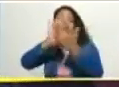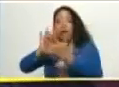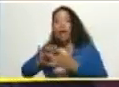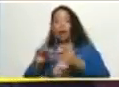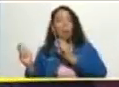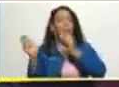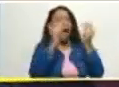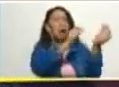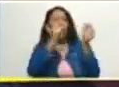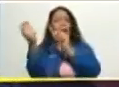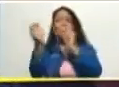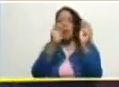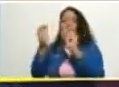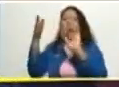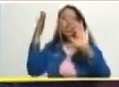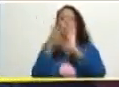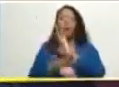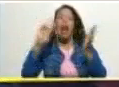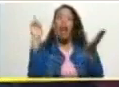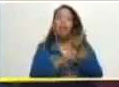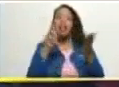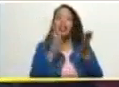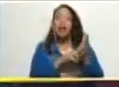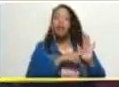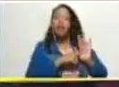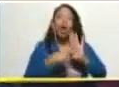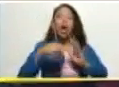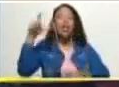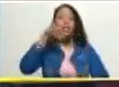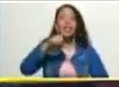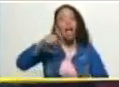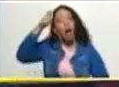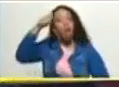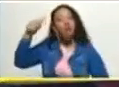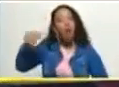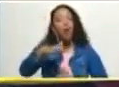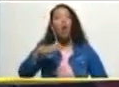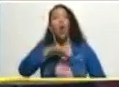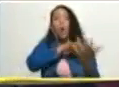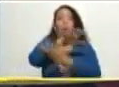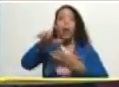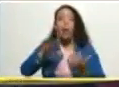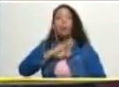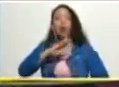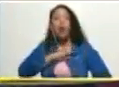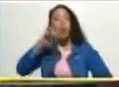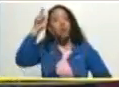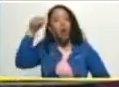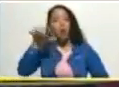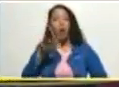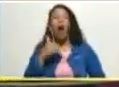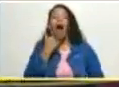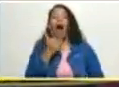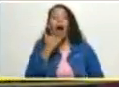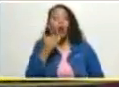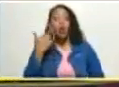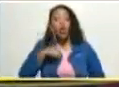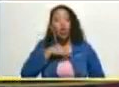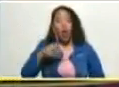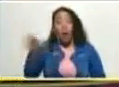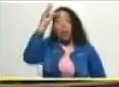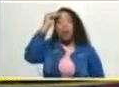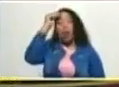candente sobre las verdaderas necesidades del pueblo y los verdaderos problemas del pueblo si alguna lección sacamos